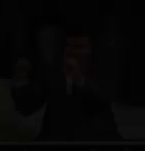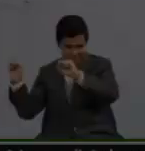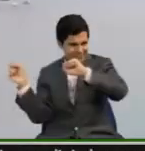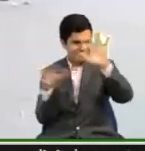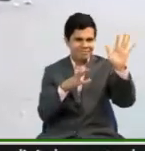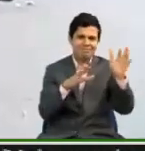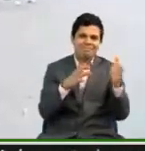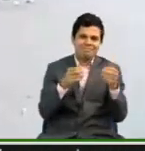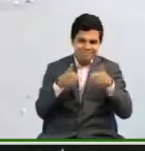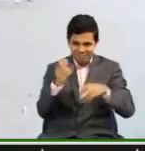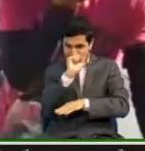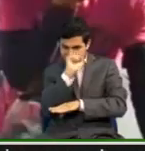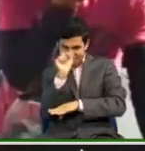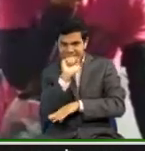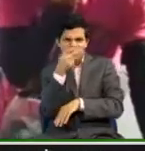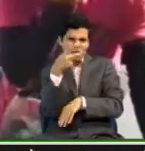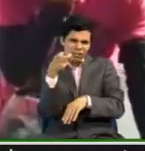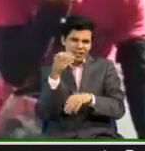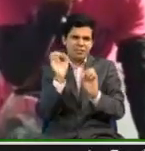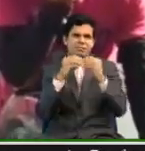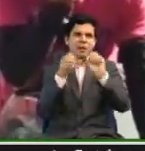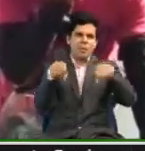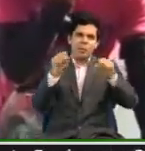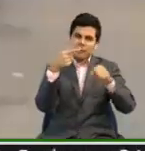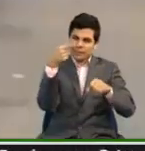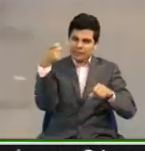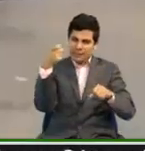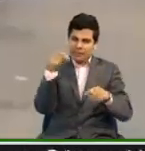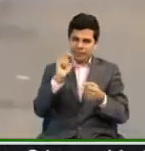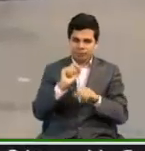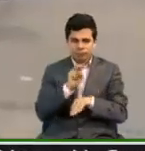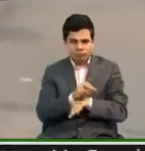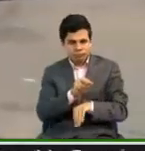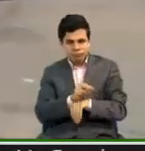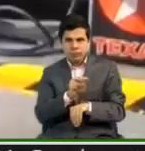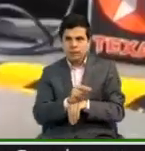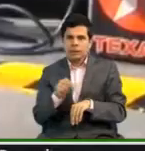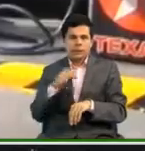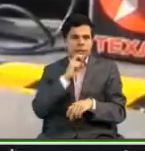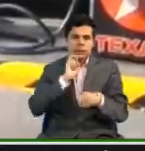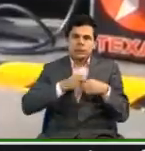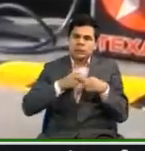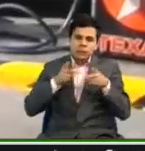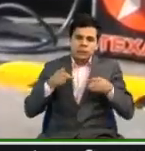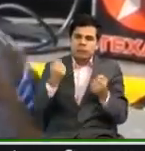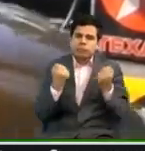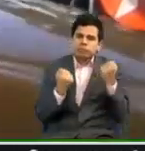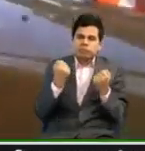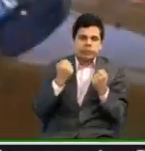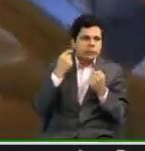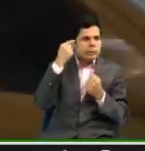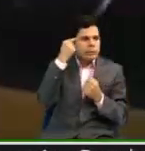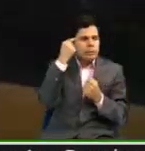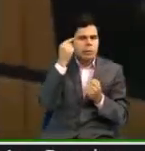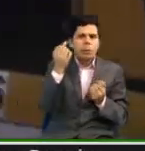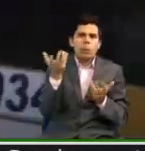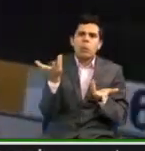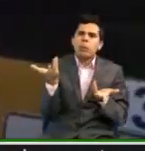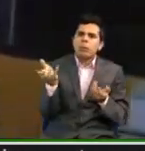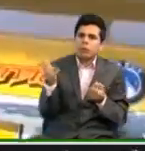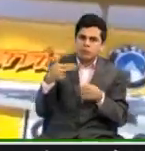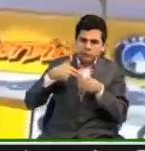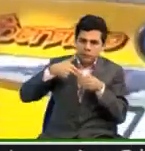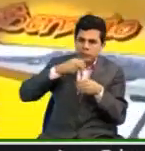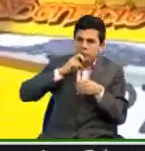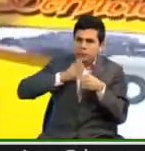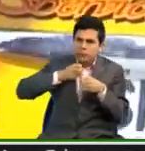Entre 200 automóviles y 100 motocicletas conforman las largas colas que ya tienen desesperados a los conductores y que para muchos pueden afectar